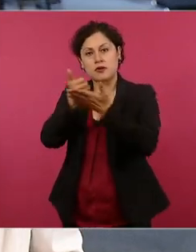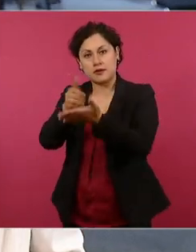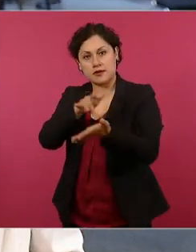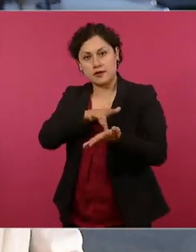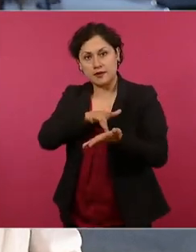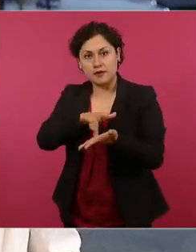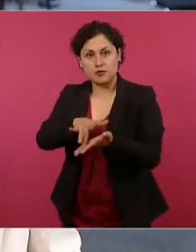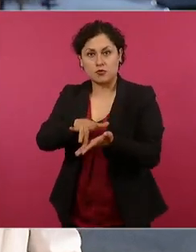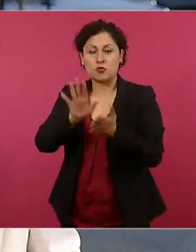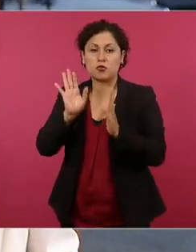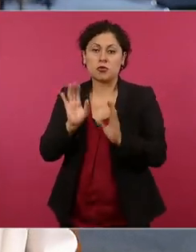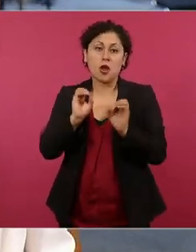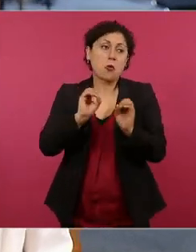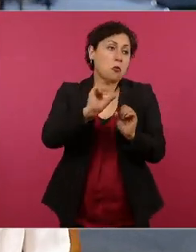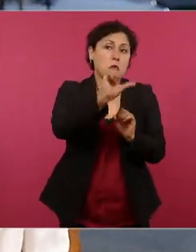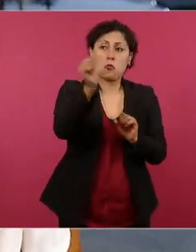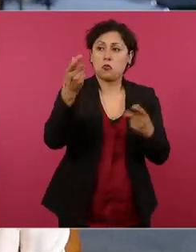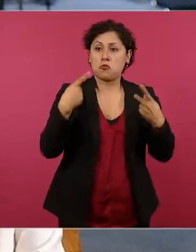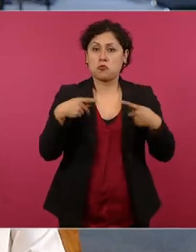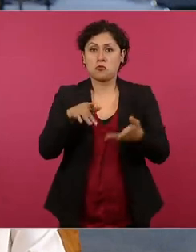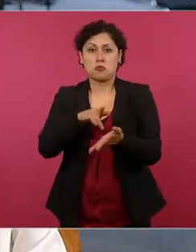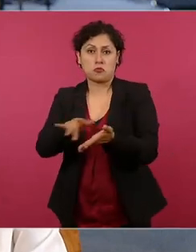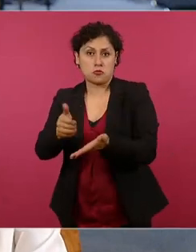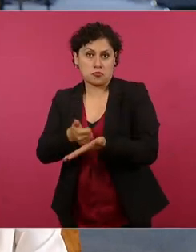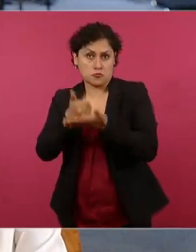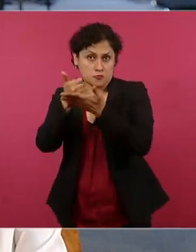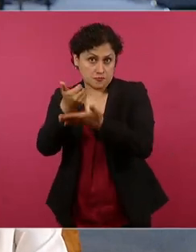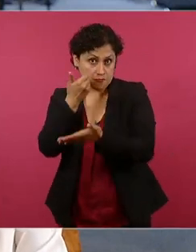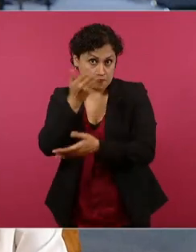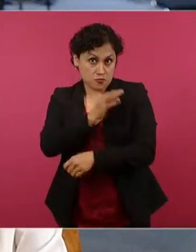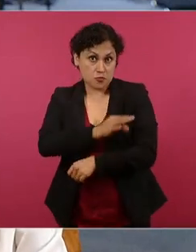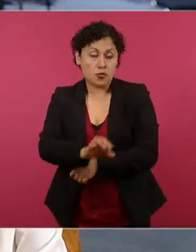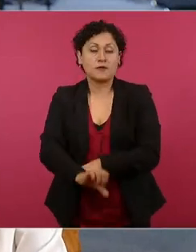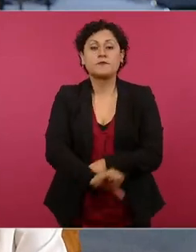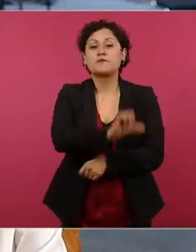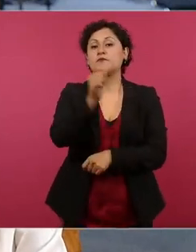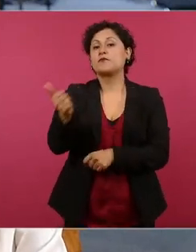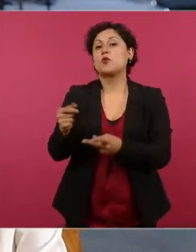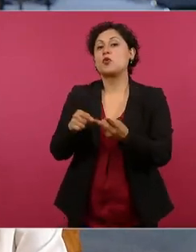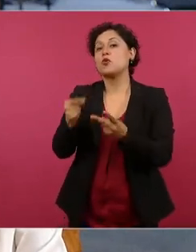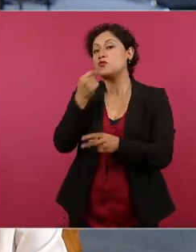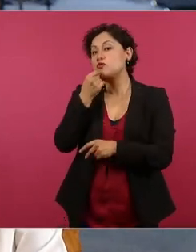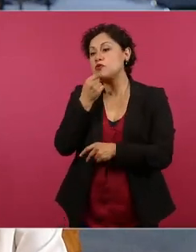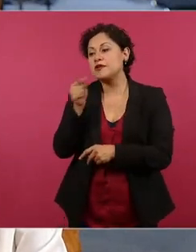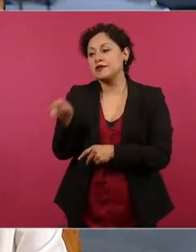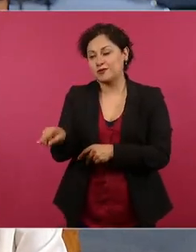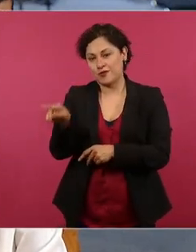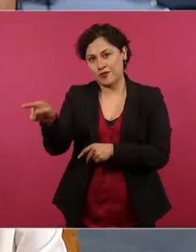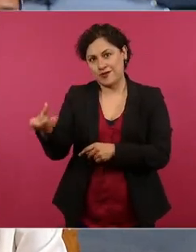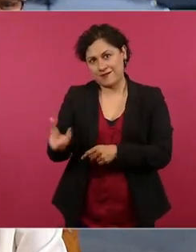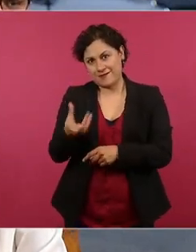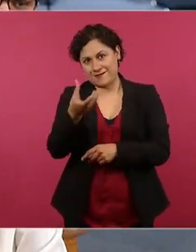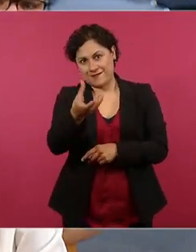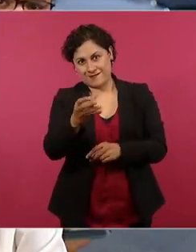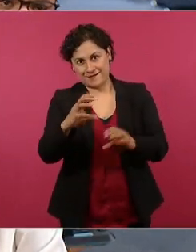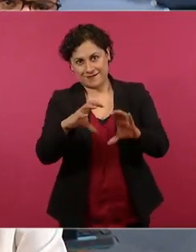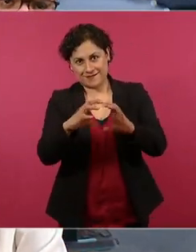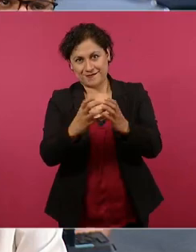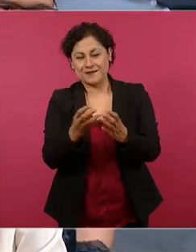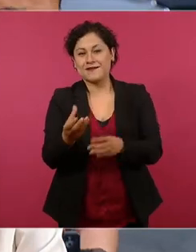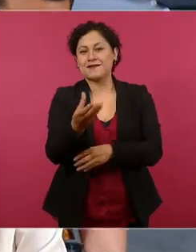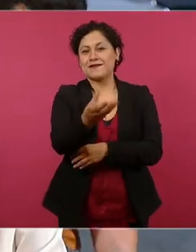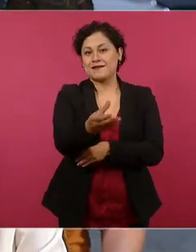quien quiera ayudarle. Y también el otro niño, el que le entrega la pelota de hockey, es el niño